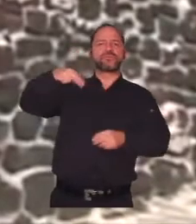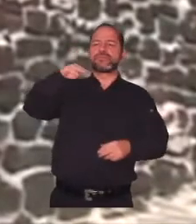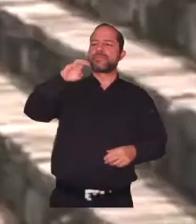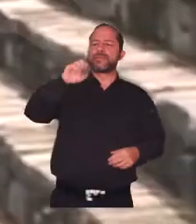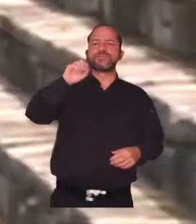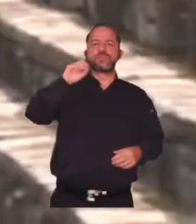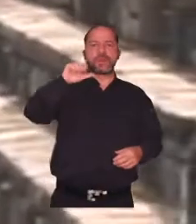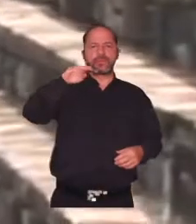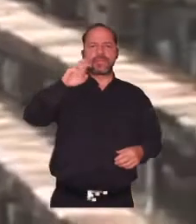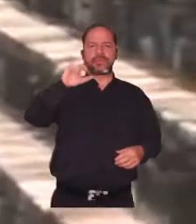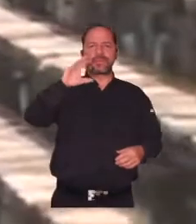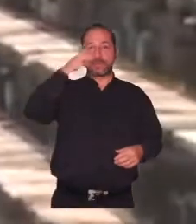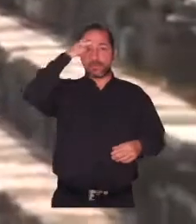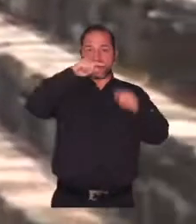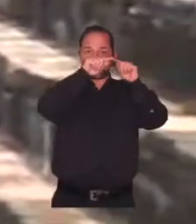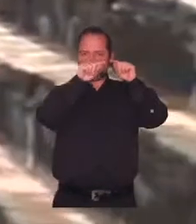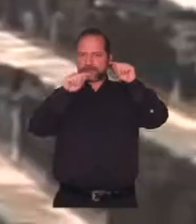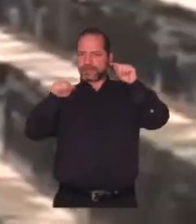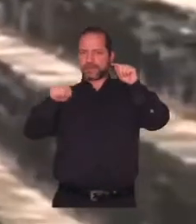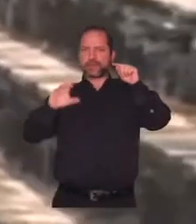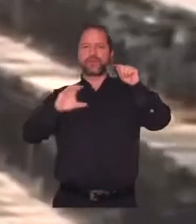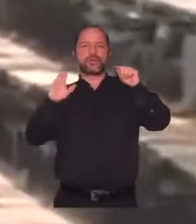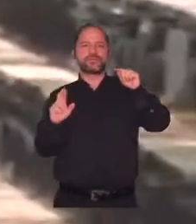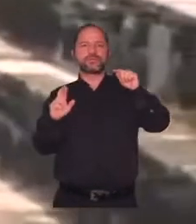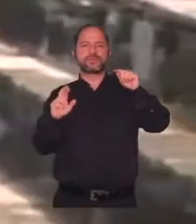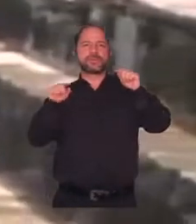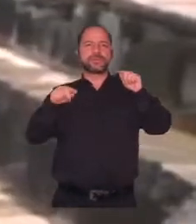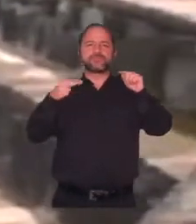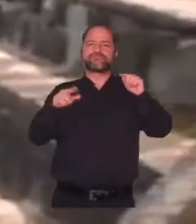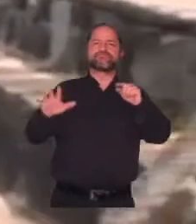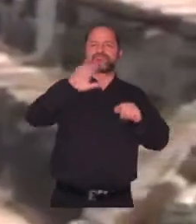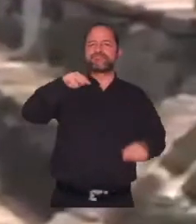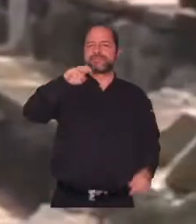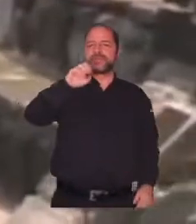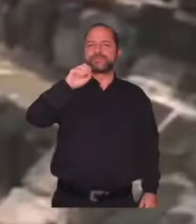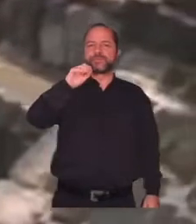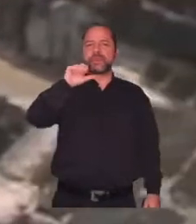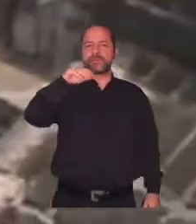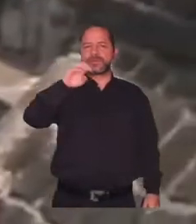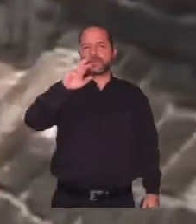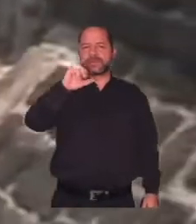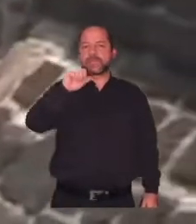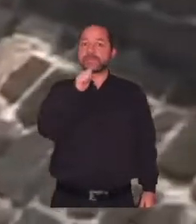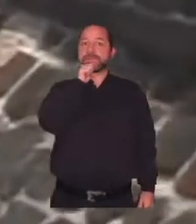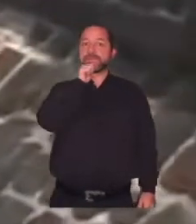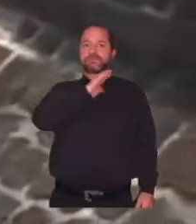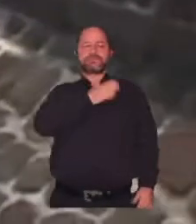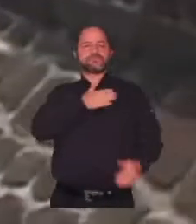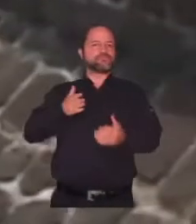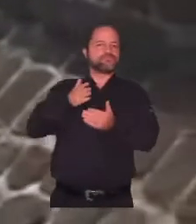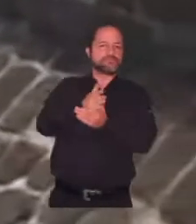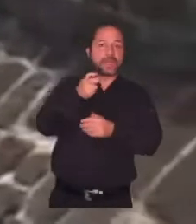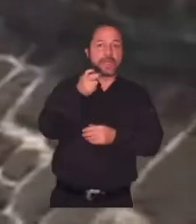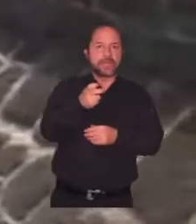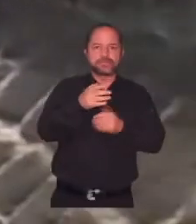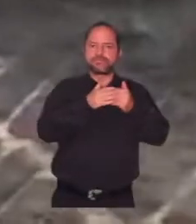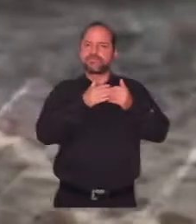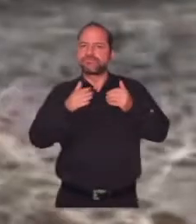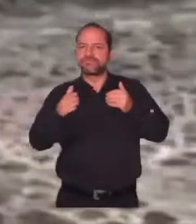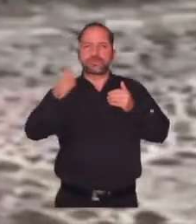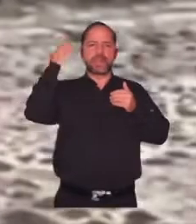en la zona arqueológica de tlatelolco podemos contemplar más de 60 estructuras que fueron antiguos templos